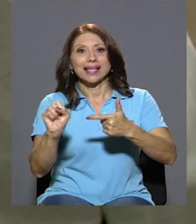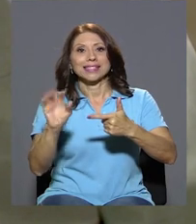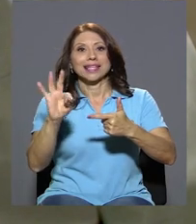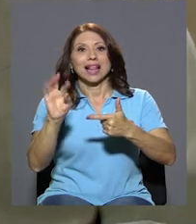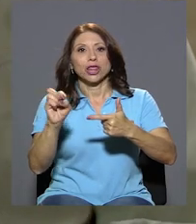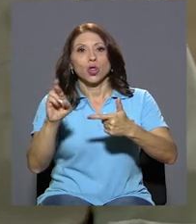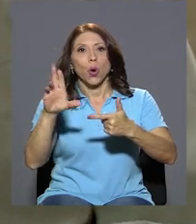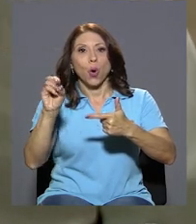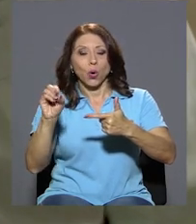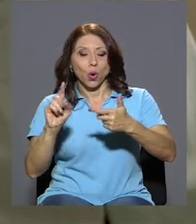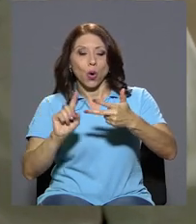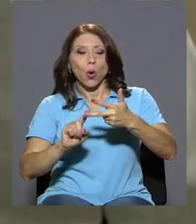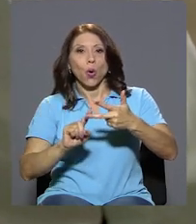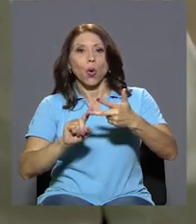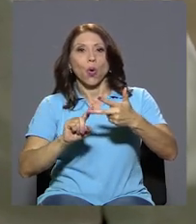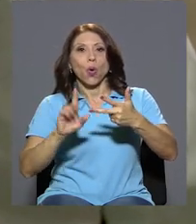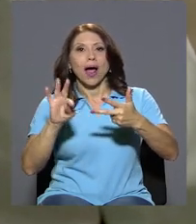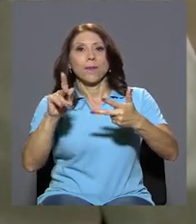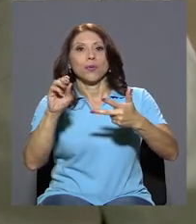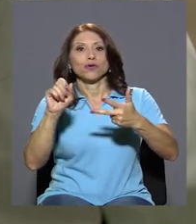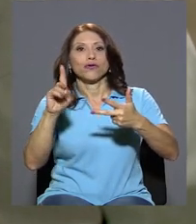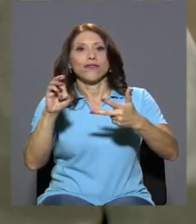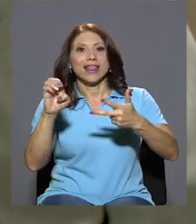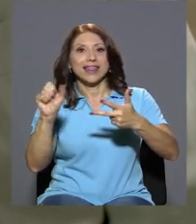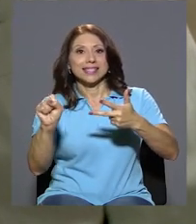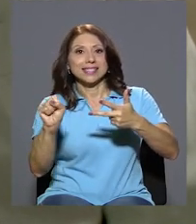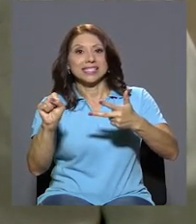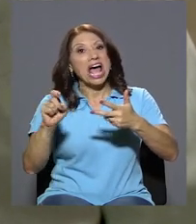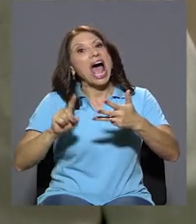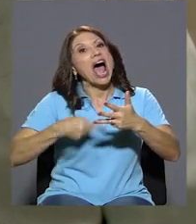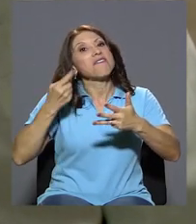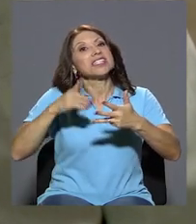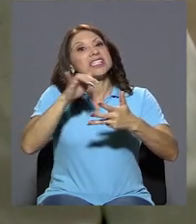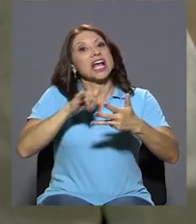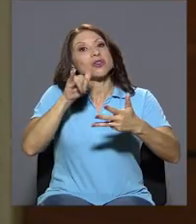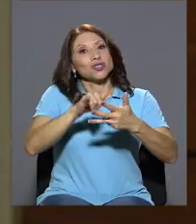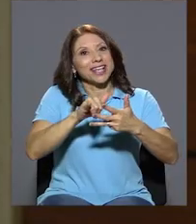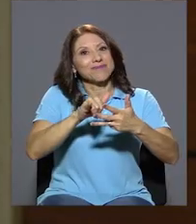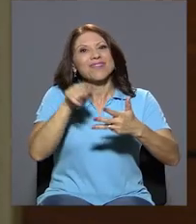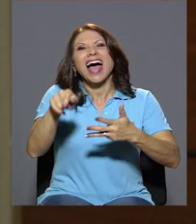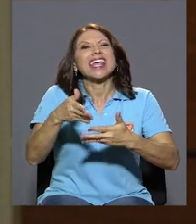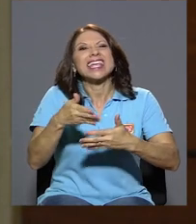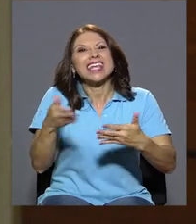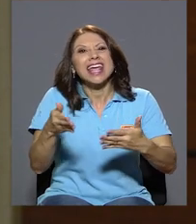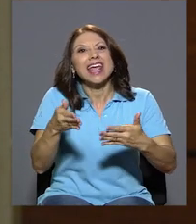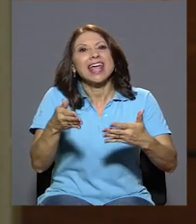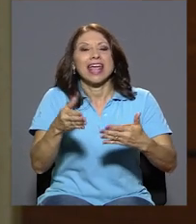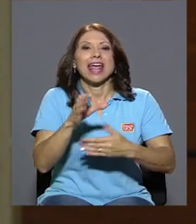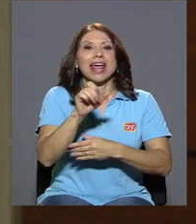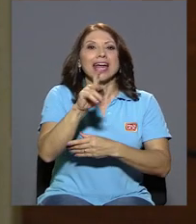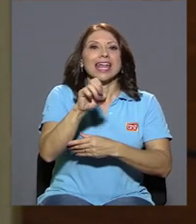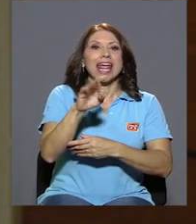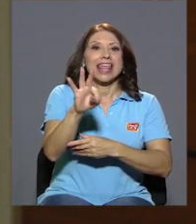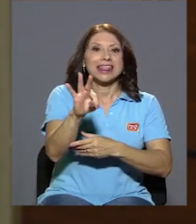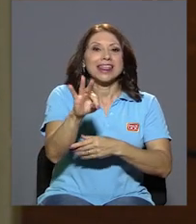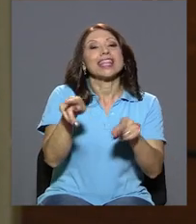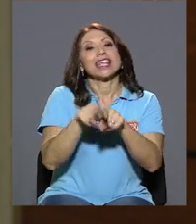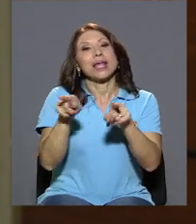bluefields algunas veces hasta 11 cricket y después béisbol